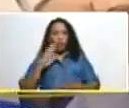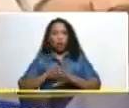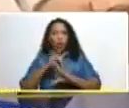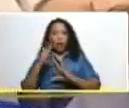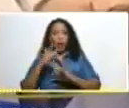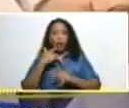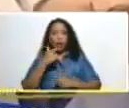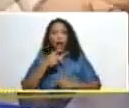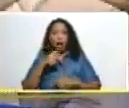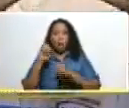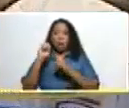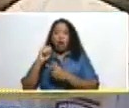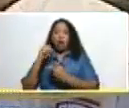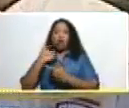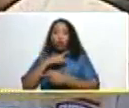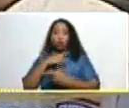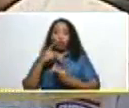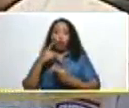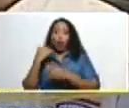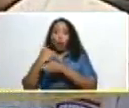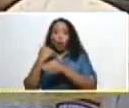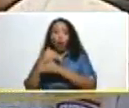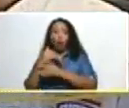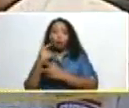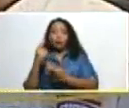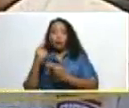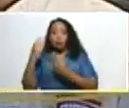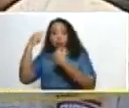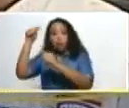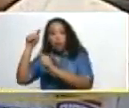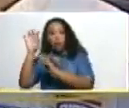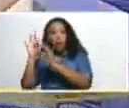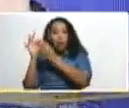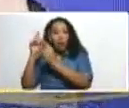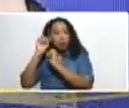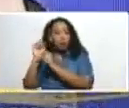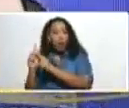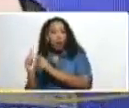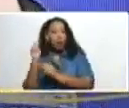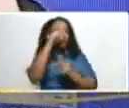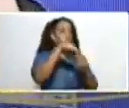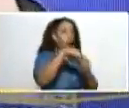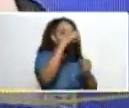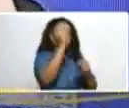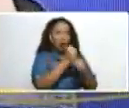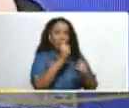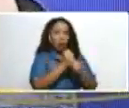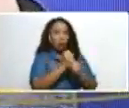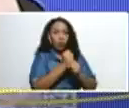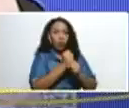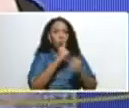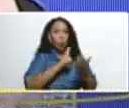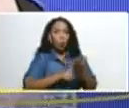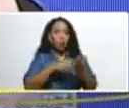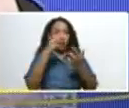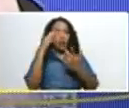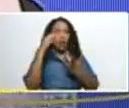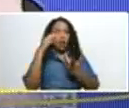abandonamos a nuestra familia, que cuando uno está de vacaciones nosotros estamos trabajando por cumplir con nuestro gran país, el mejor país del